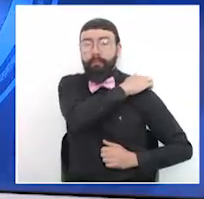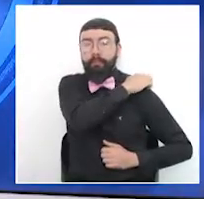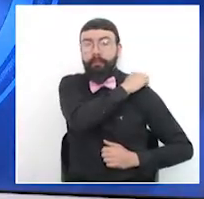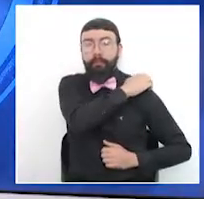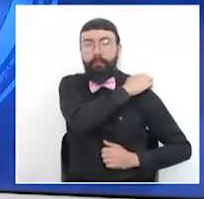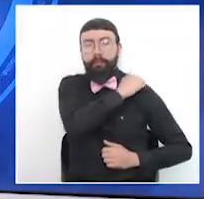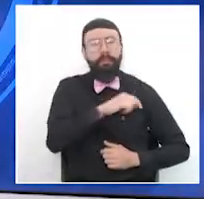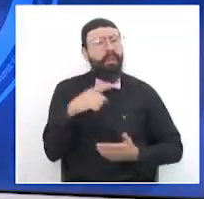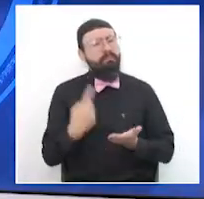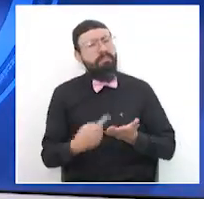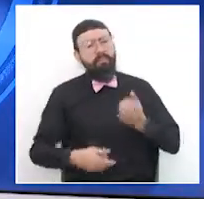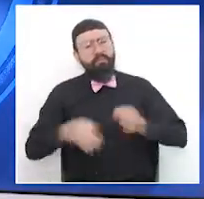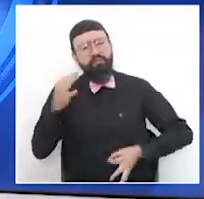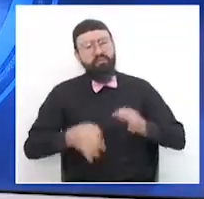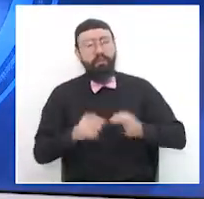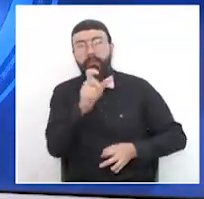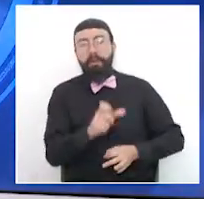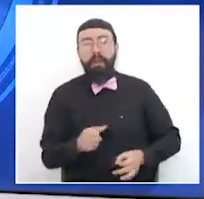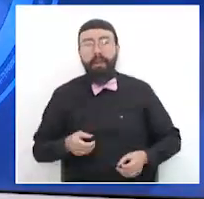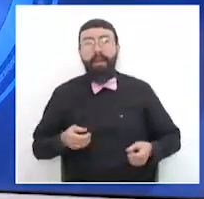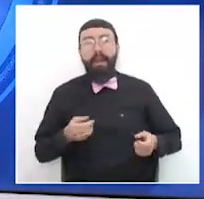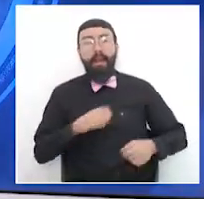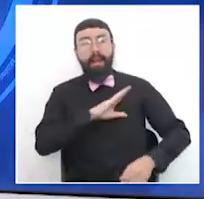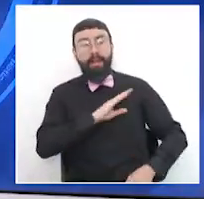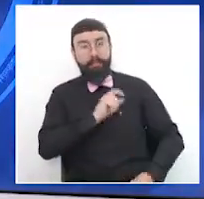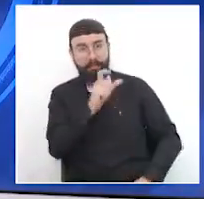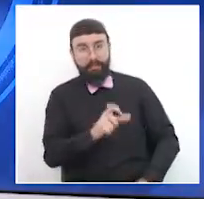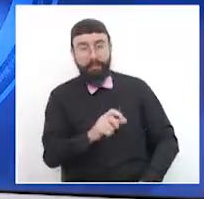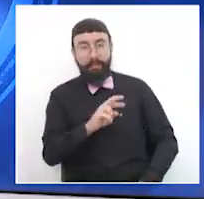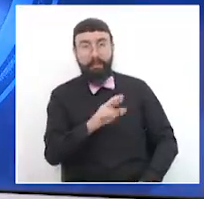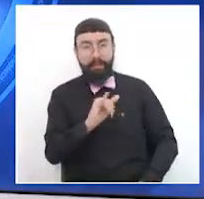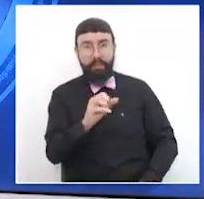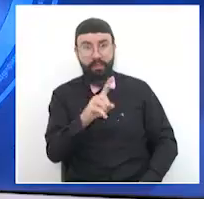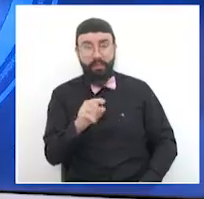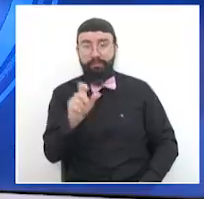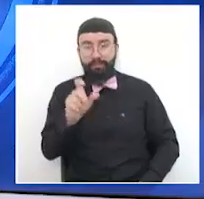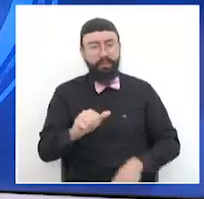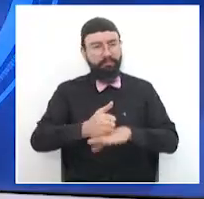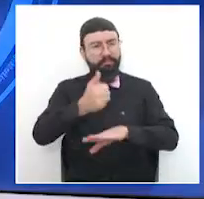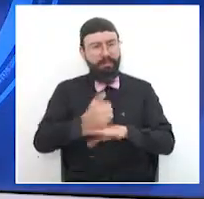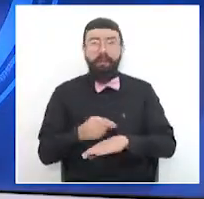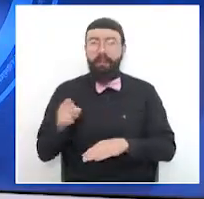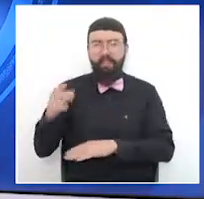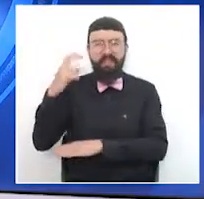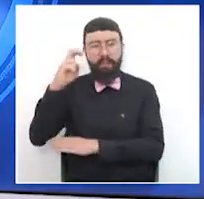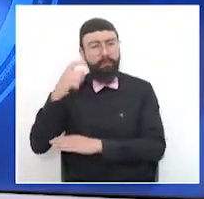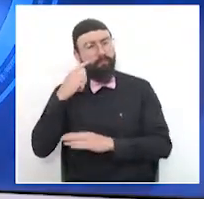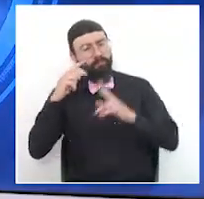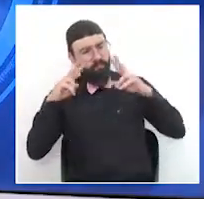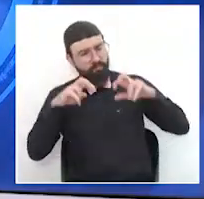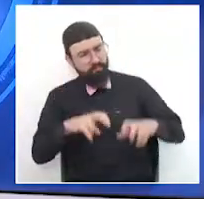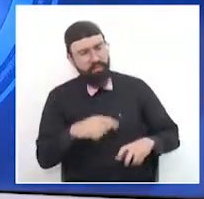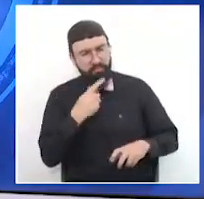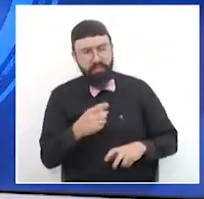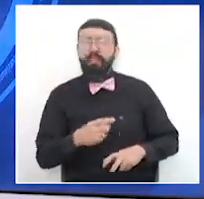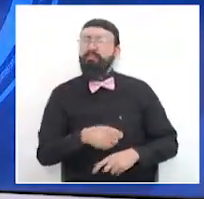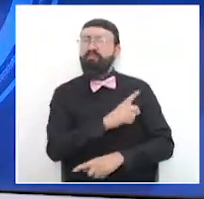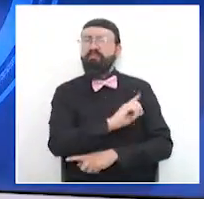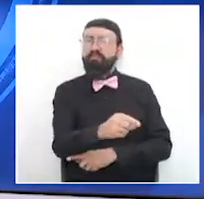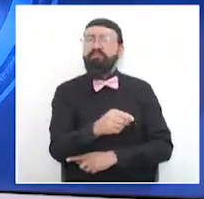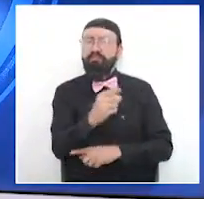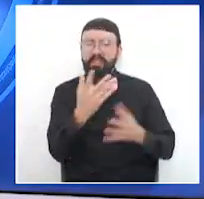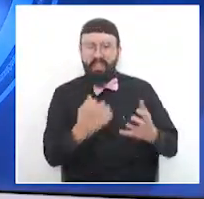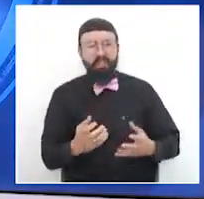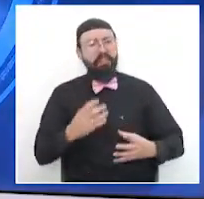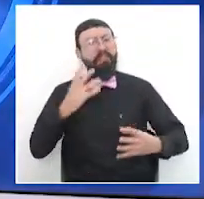el alcalde José Manuel Ríos Morales y la exdirectora de Bienes y Suministros, la Fiscalía Seccional reveló la intención de pedir medida de aseguramiento en lugar